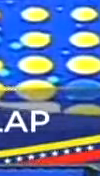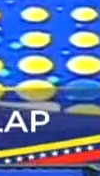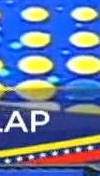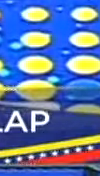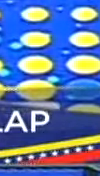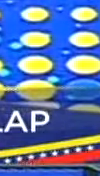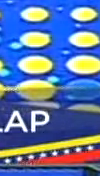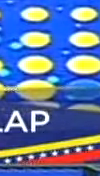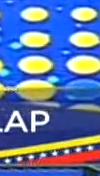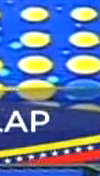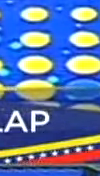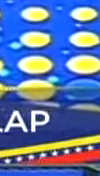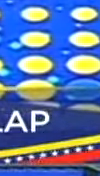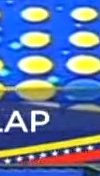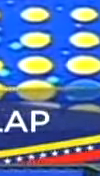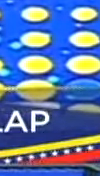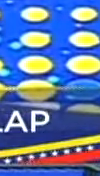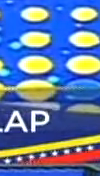CLAP.